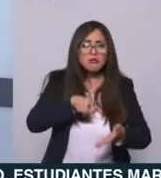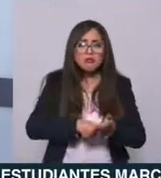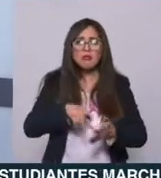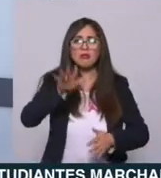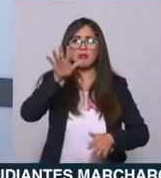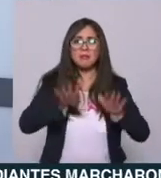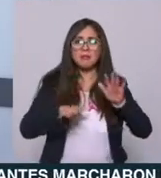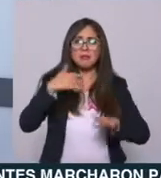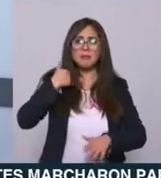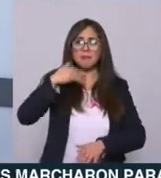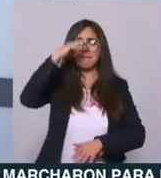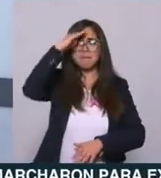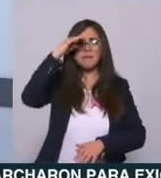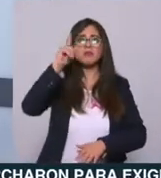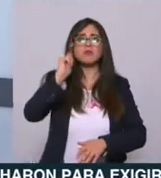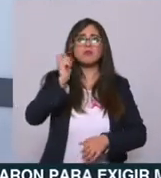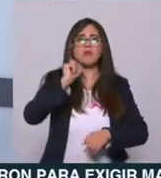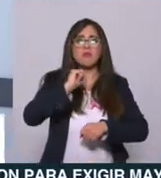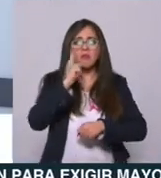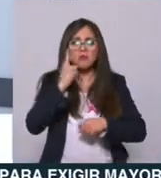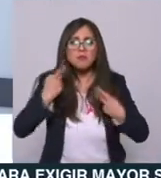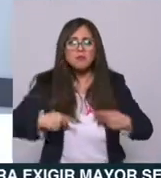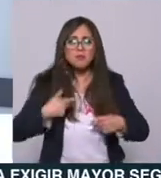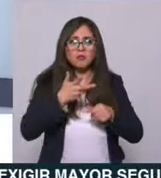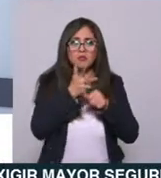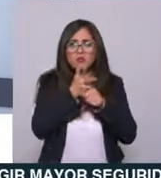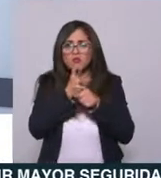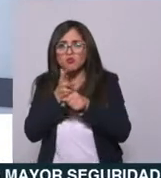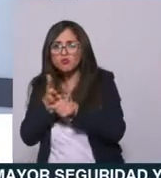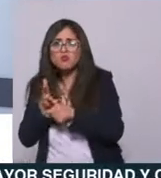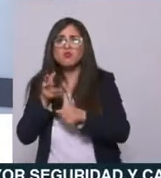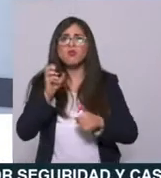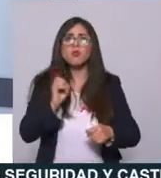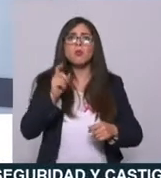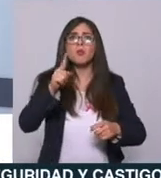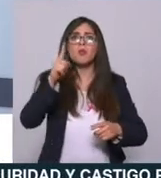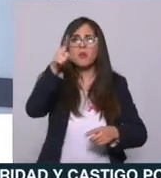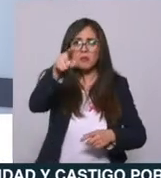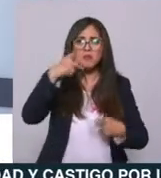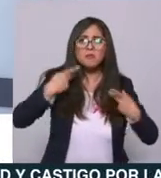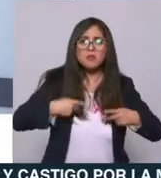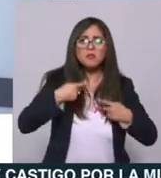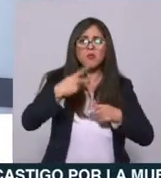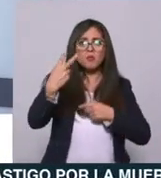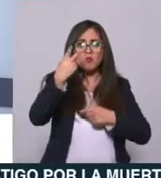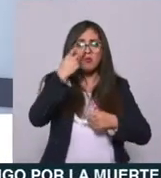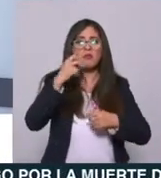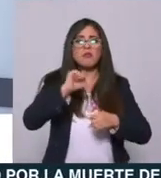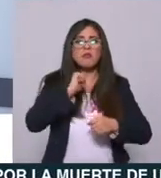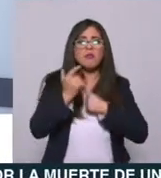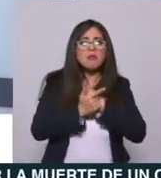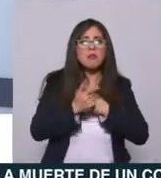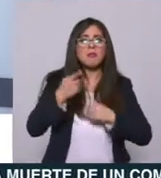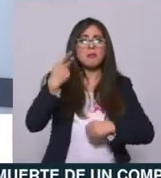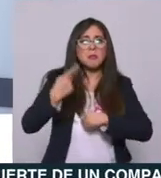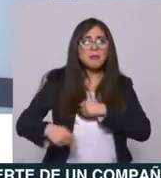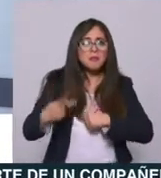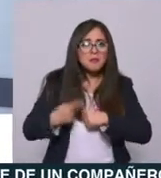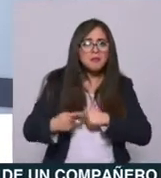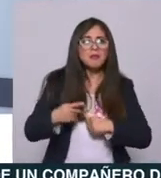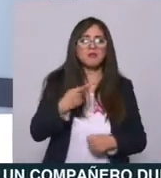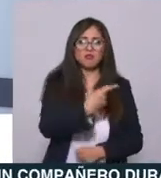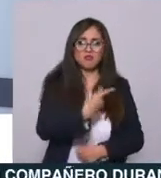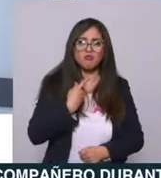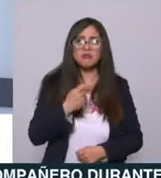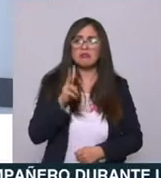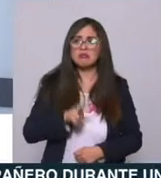alguien nos va a grabar o que van a ir, o no sé, que él va a mandar a alguien y nos van a hacer daño. Entonces sí estamos muy,